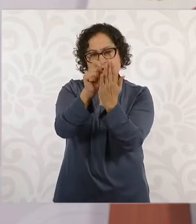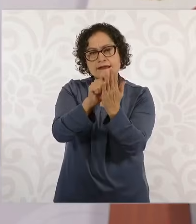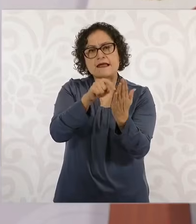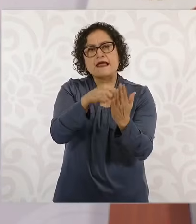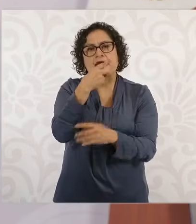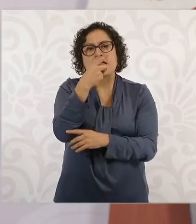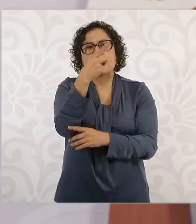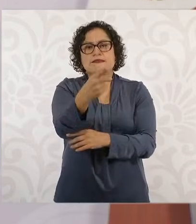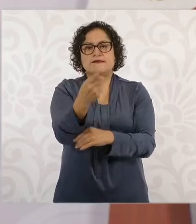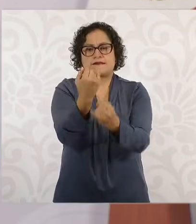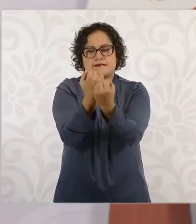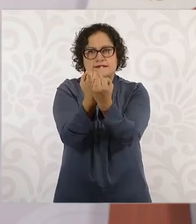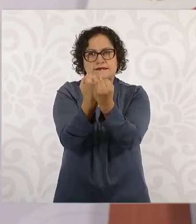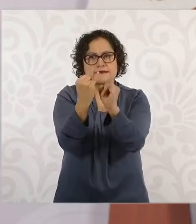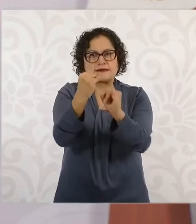pueblo.